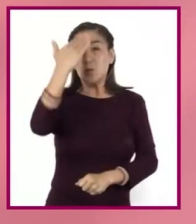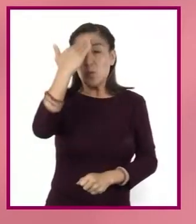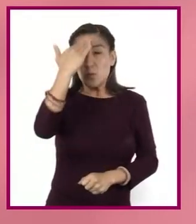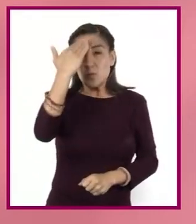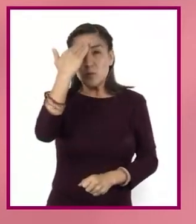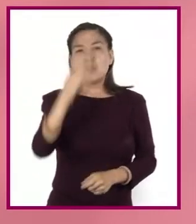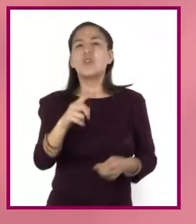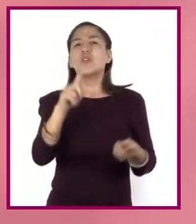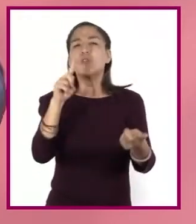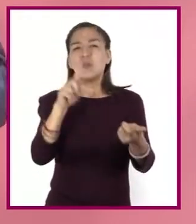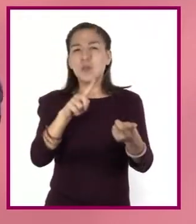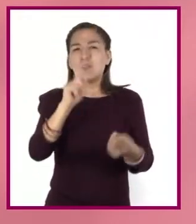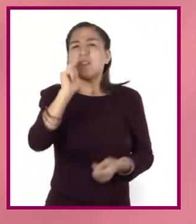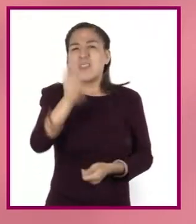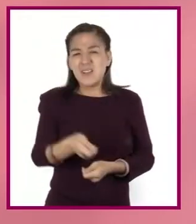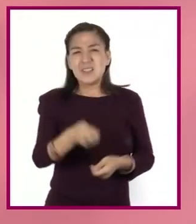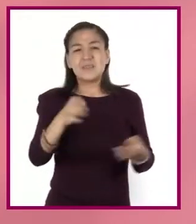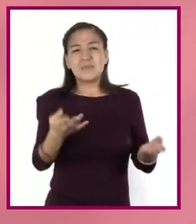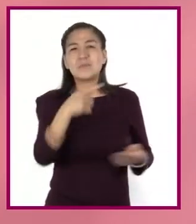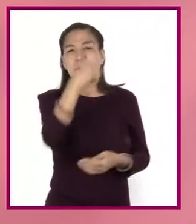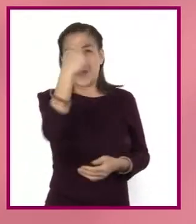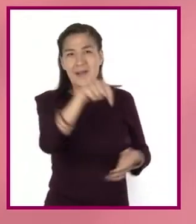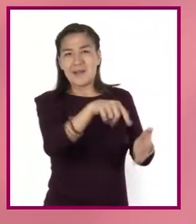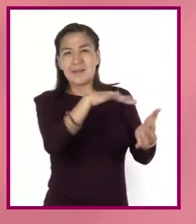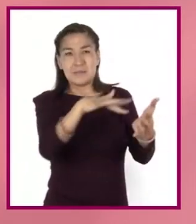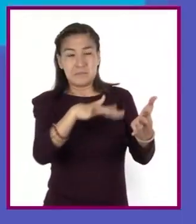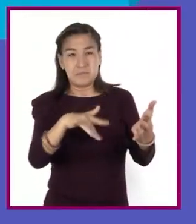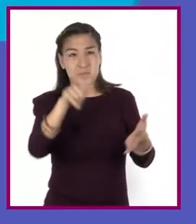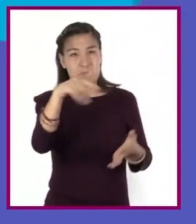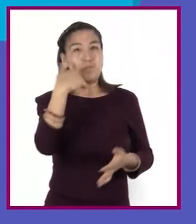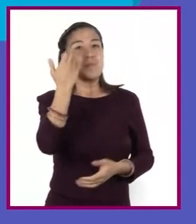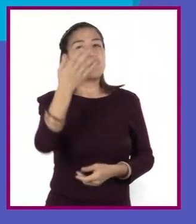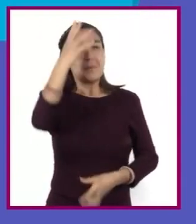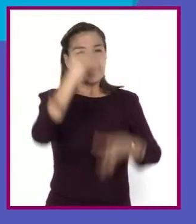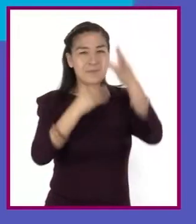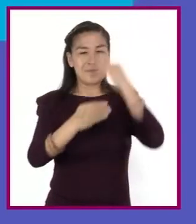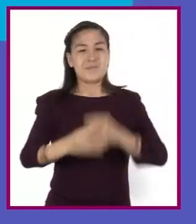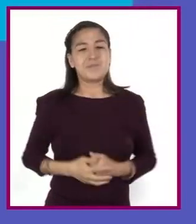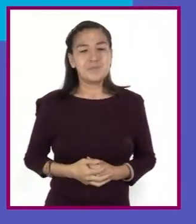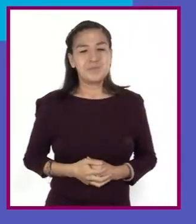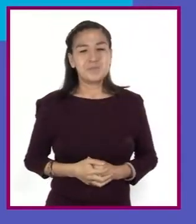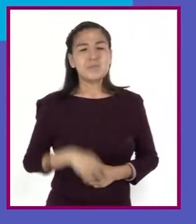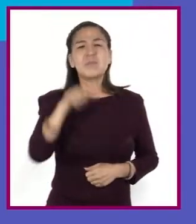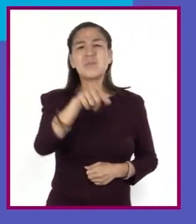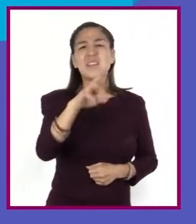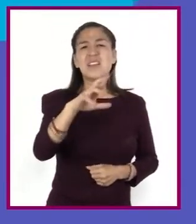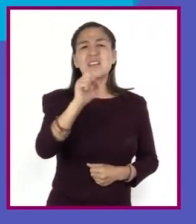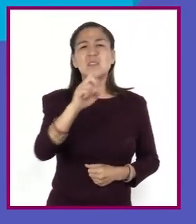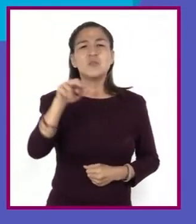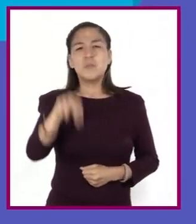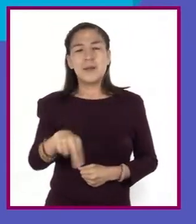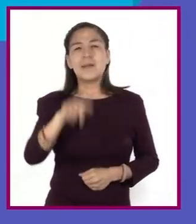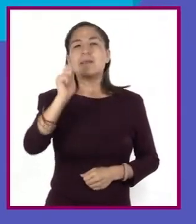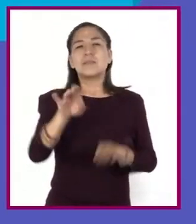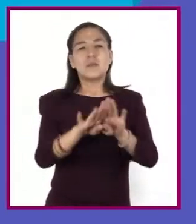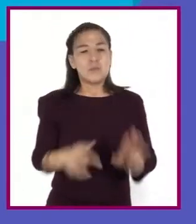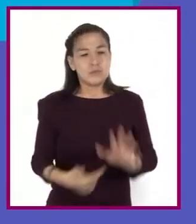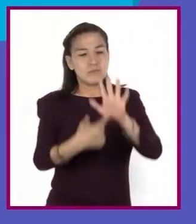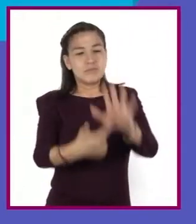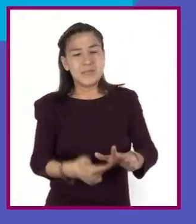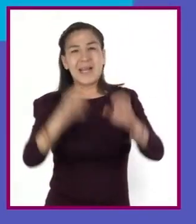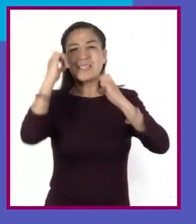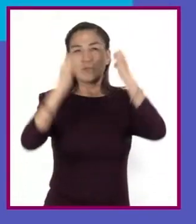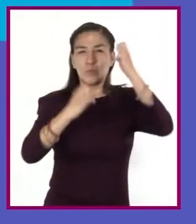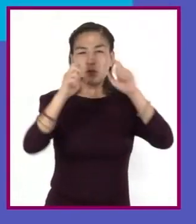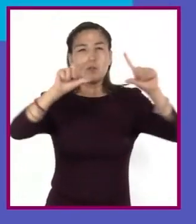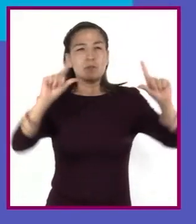qué consiste este tipo de texto. ¿Les parece? El resumen es una exposición abreviada, concisa y